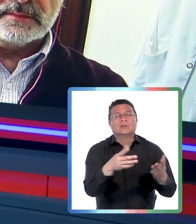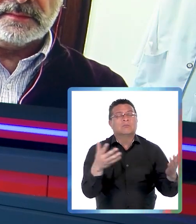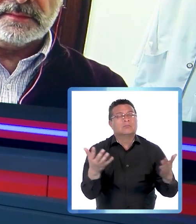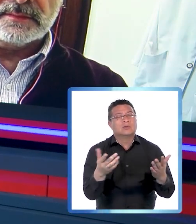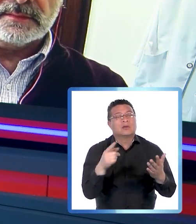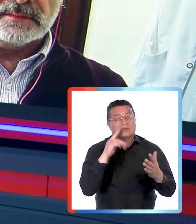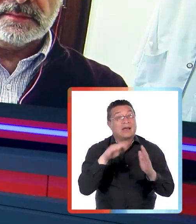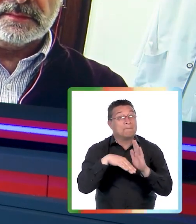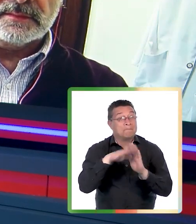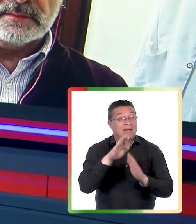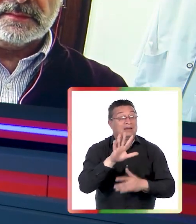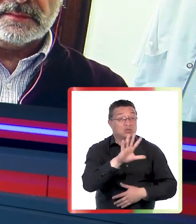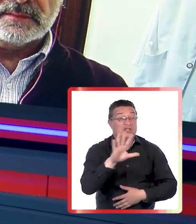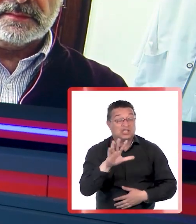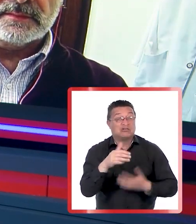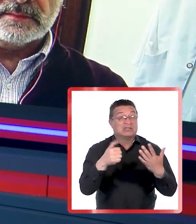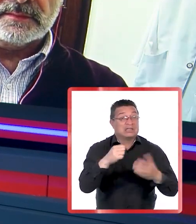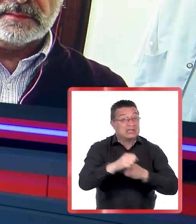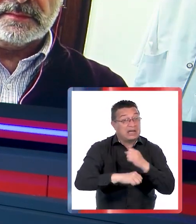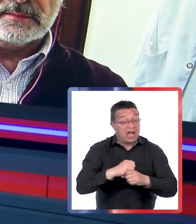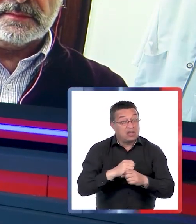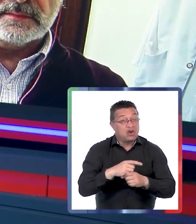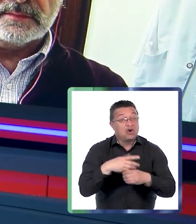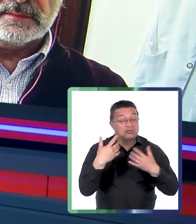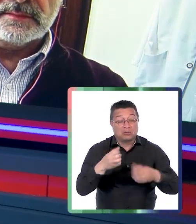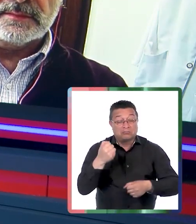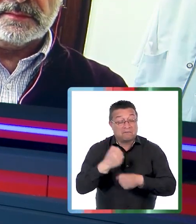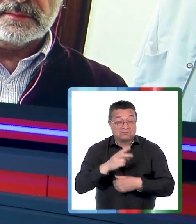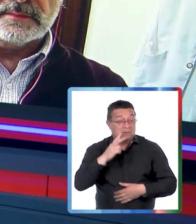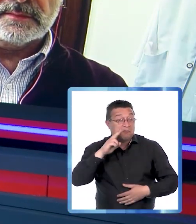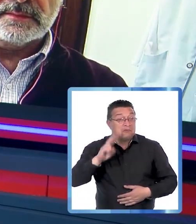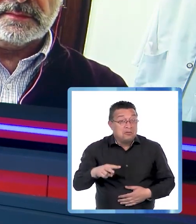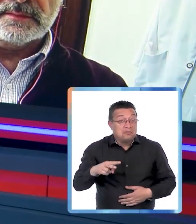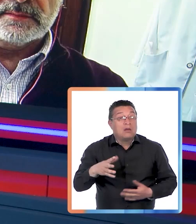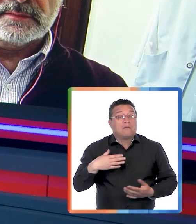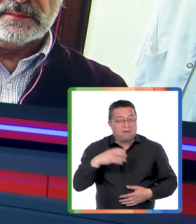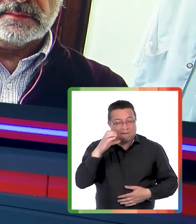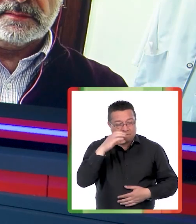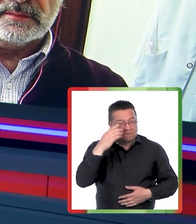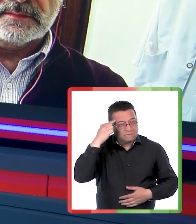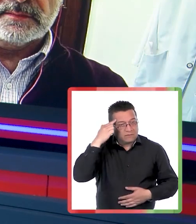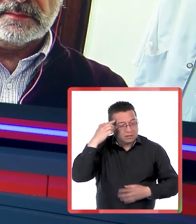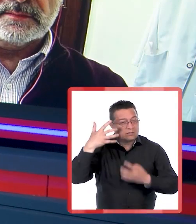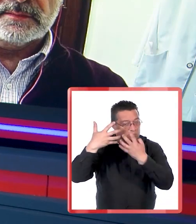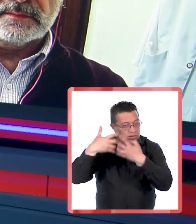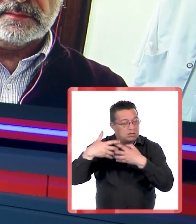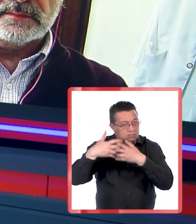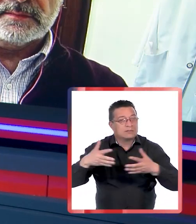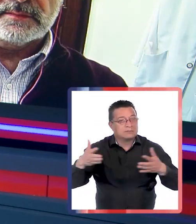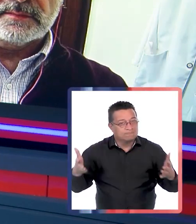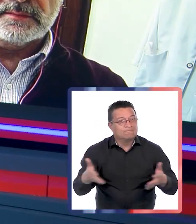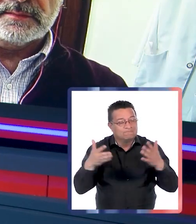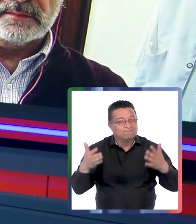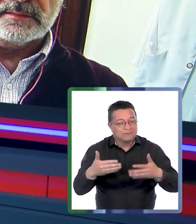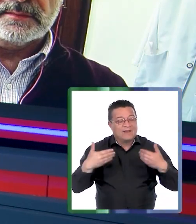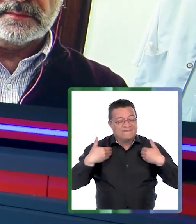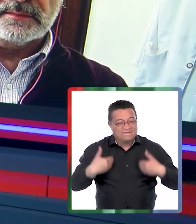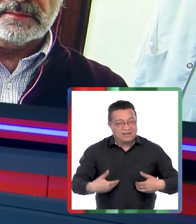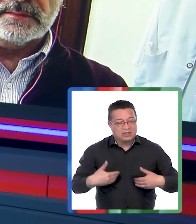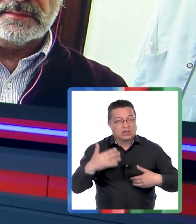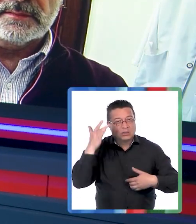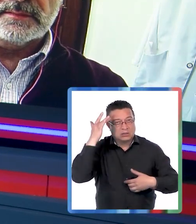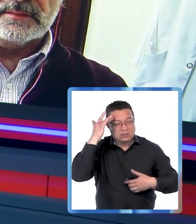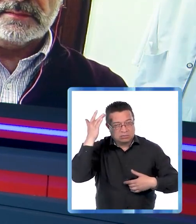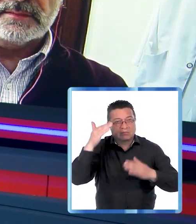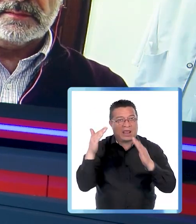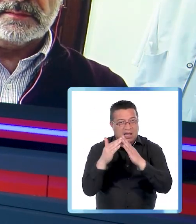de ya quien superó los 55, 60 años está desempleado, pero busca seguir manteniéndose activo a nivel